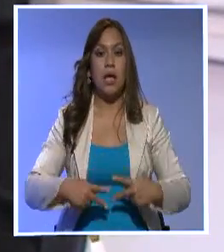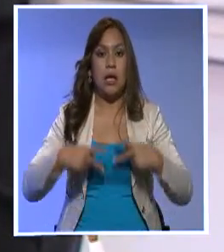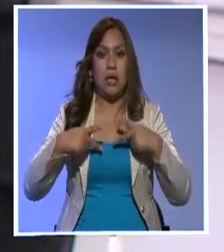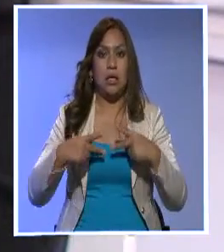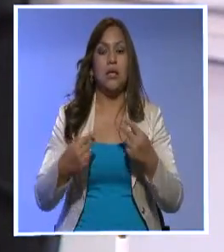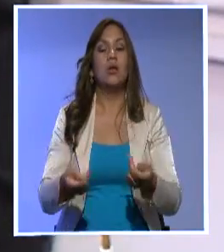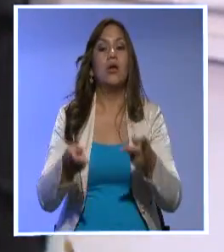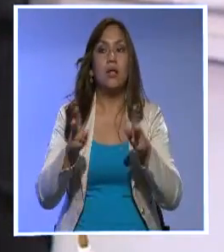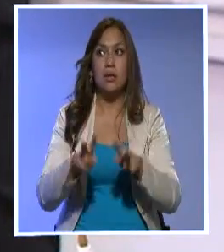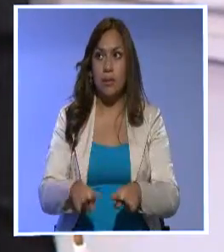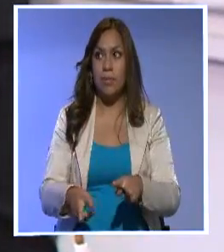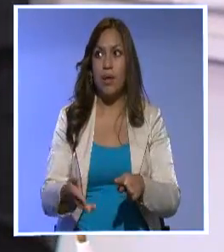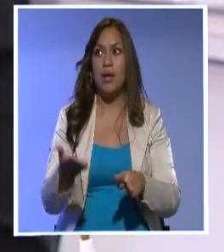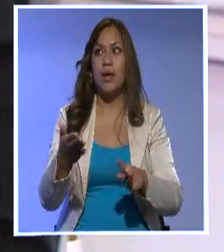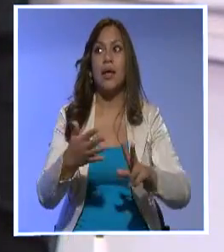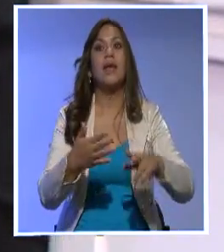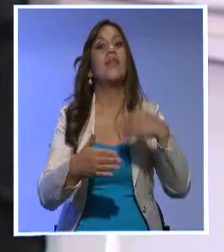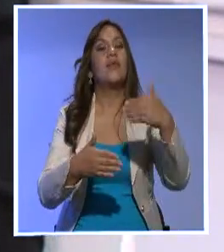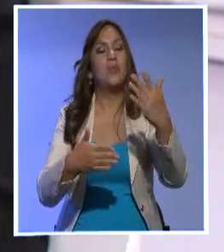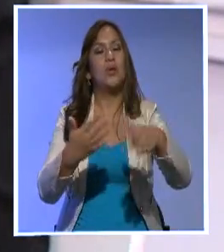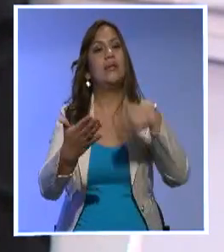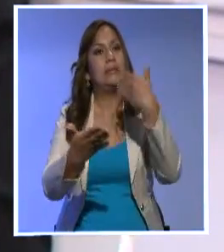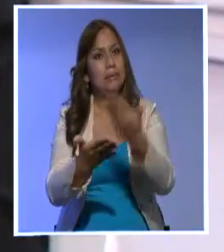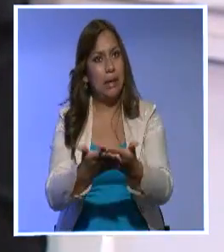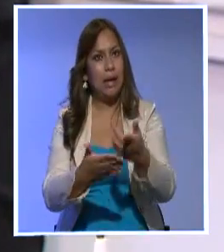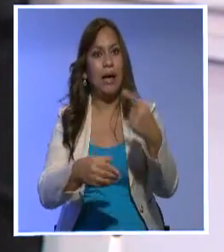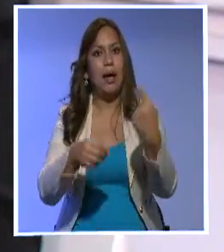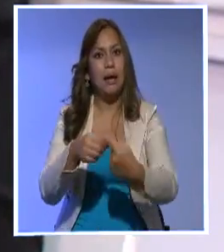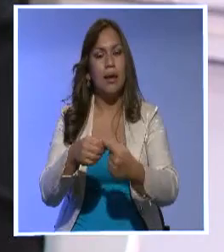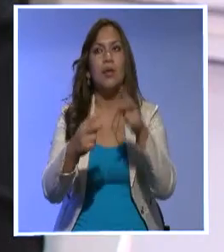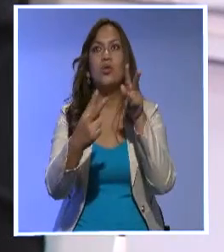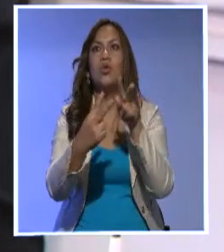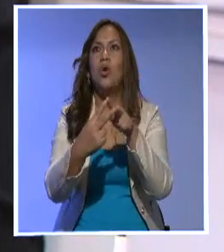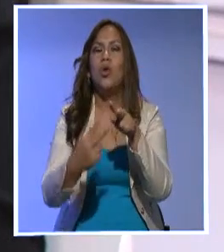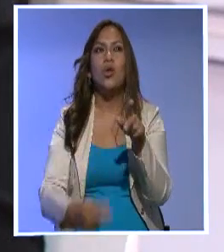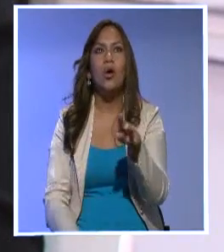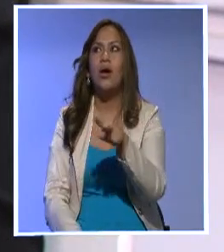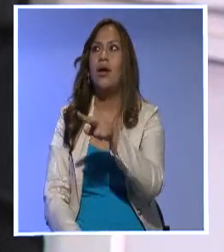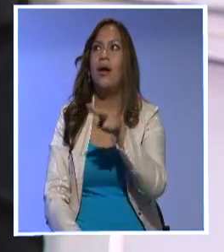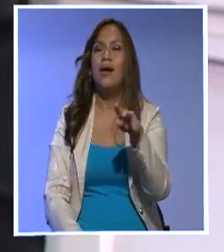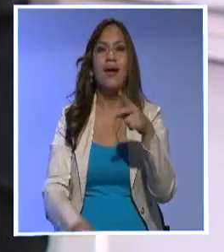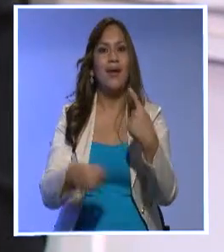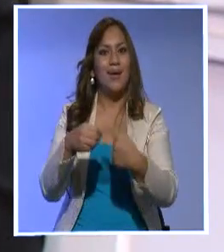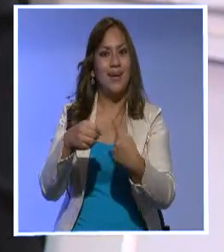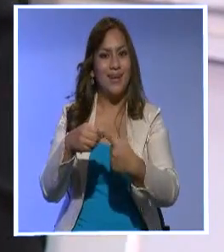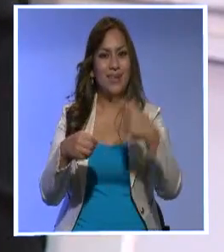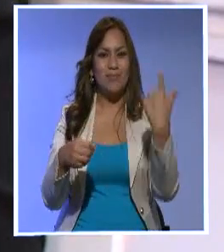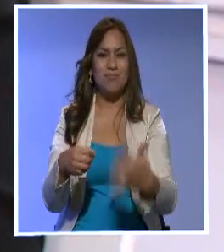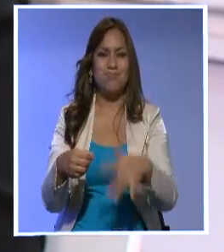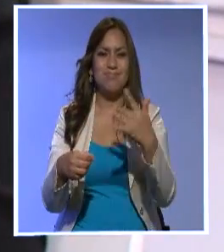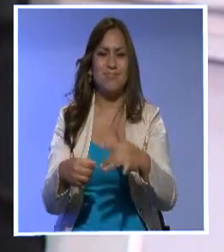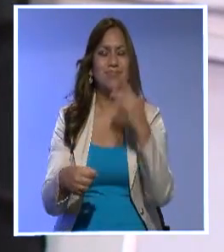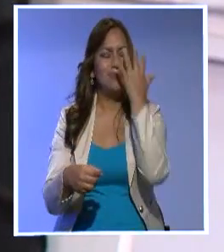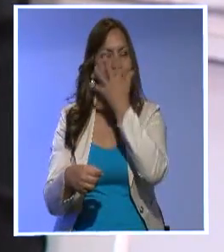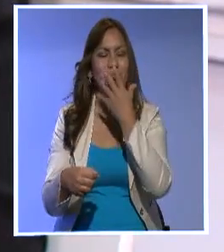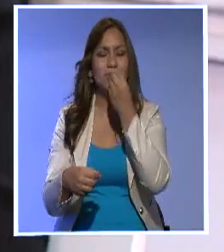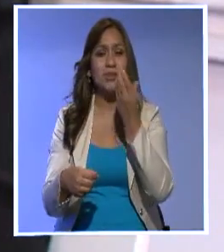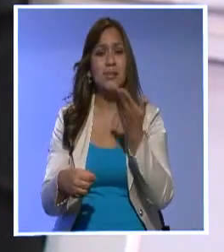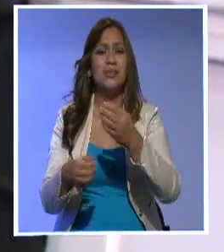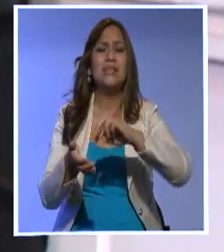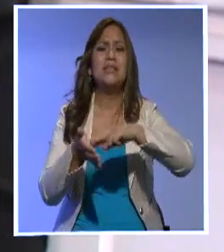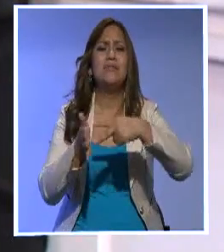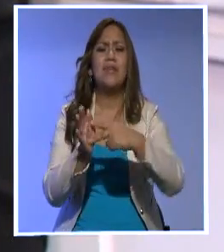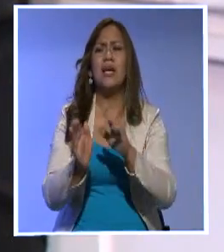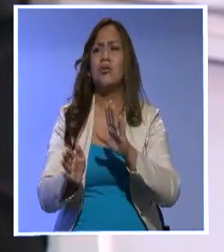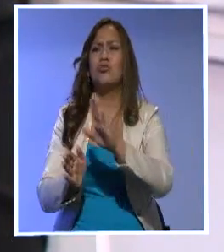quitó quienes luego han llegado a quitó y que de una u otra manera hemos hecho de esta capital una de las capitales en el mente patrimonio de la humanidad